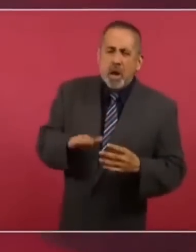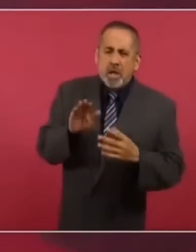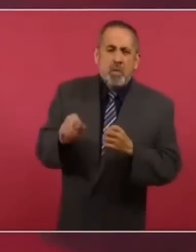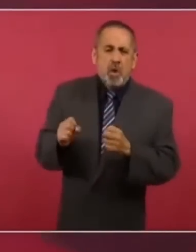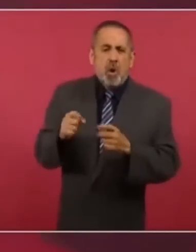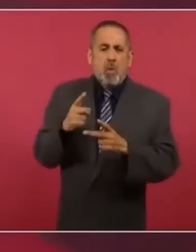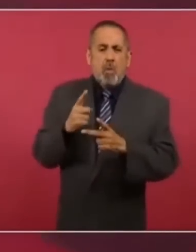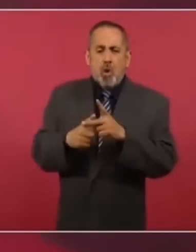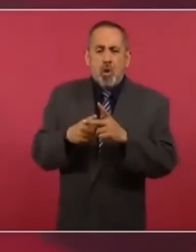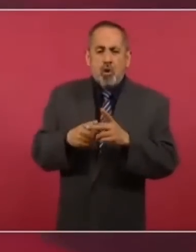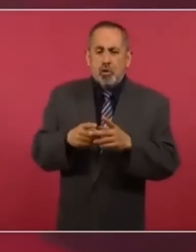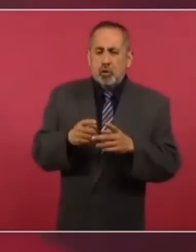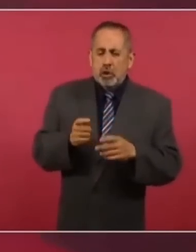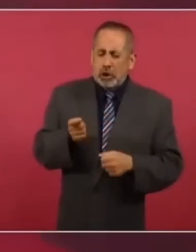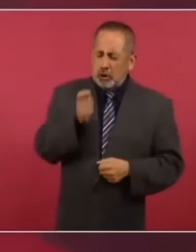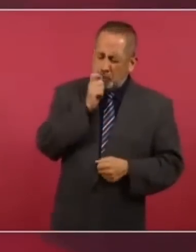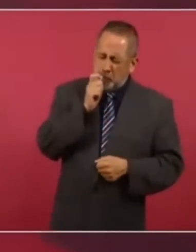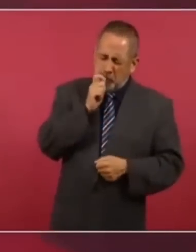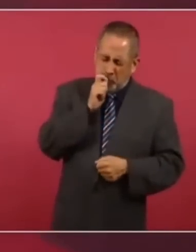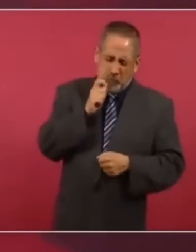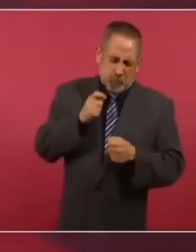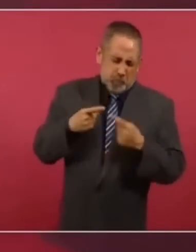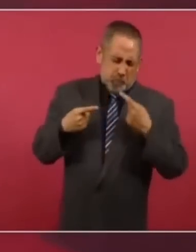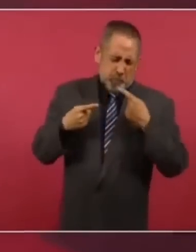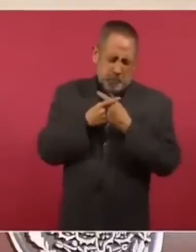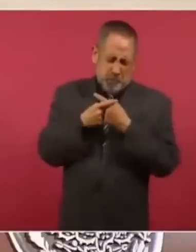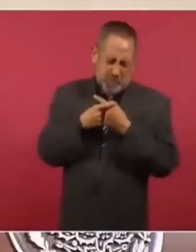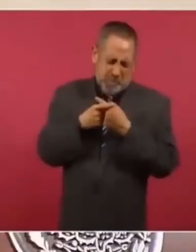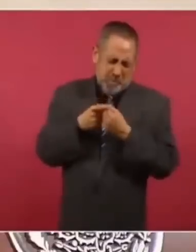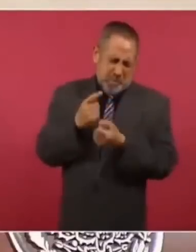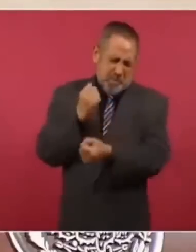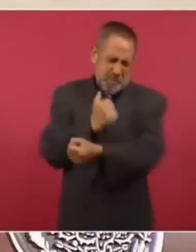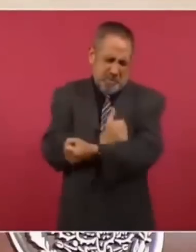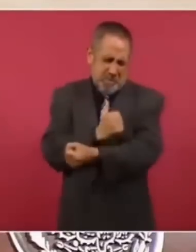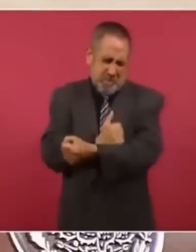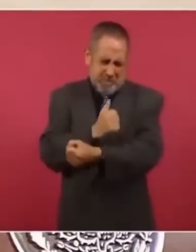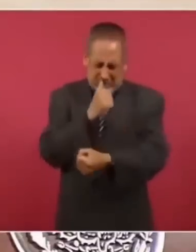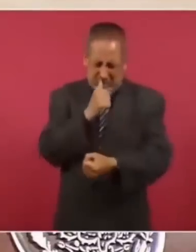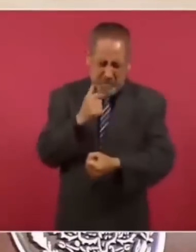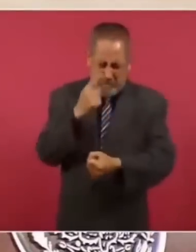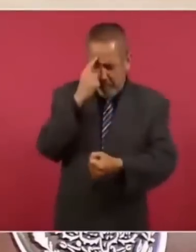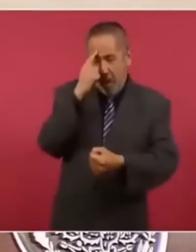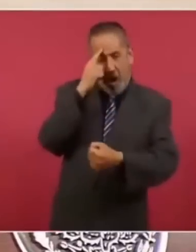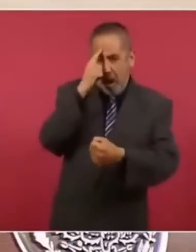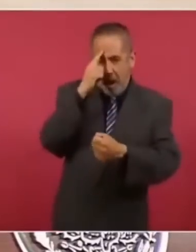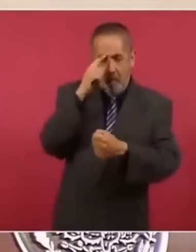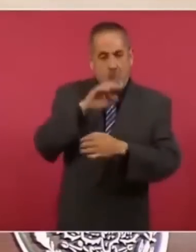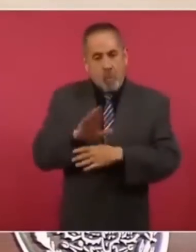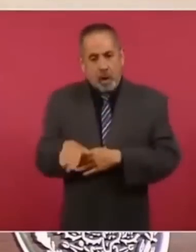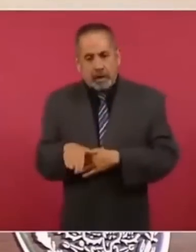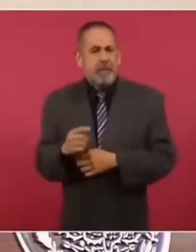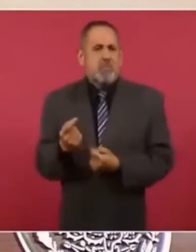por sobredosis. Son mínimas y queremos cuidar eso.